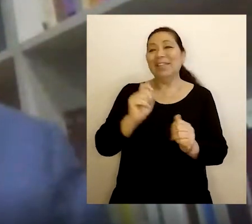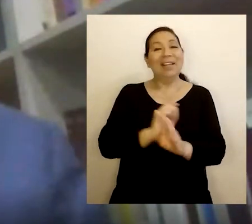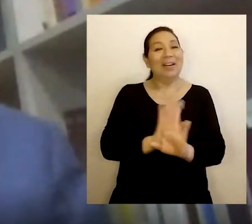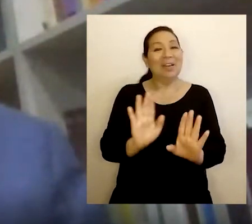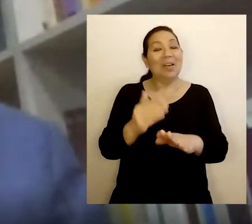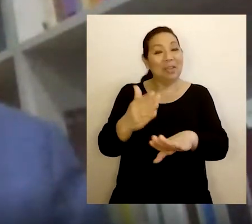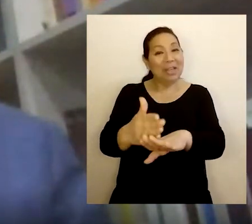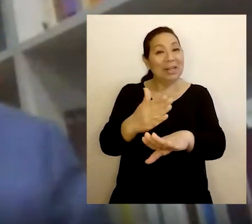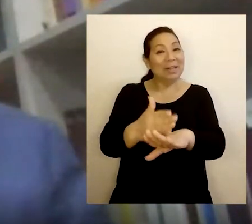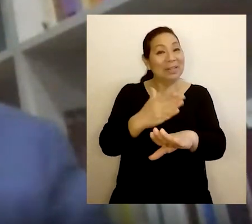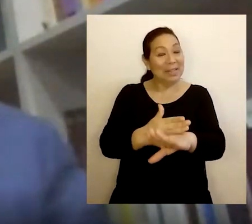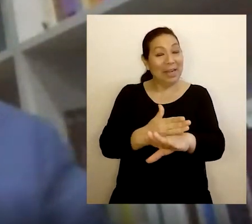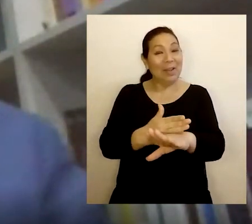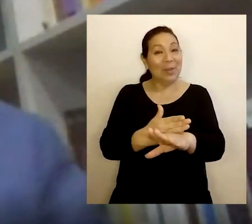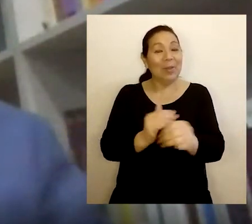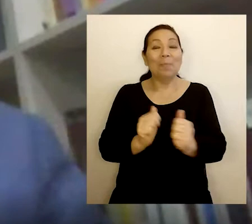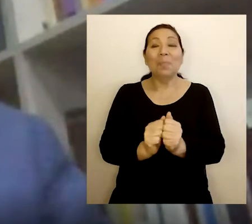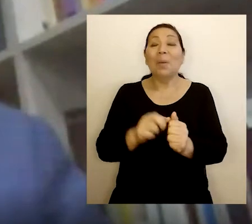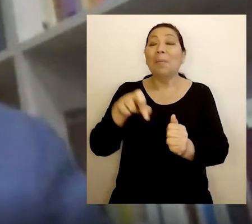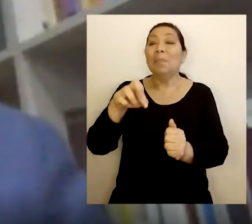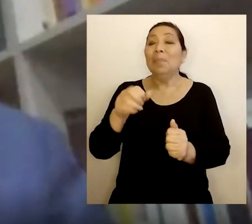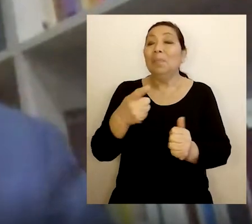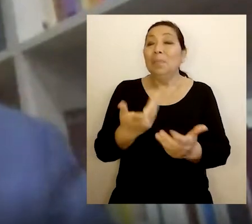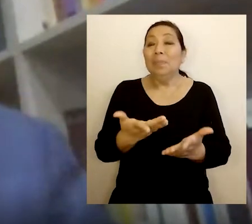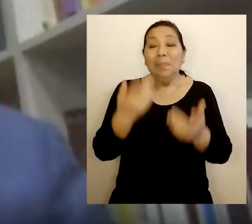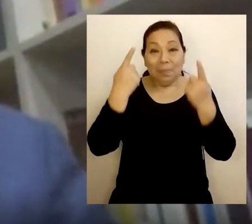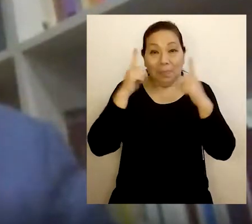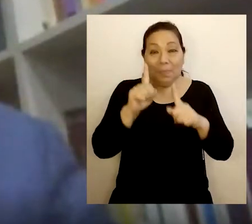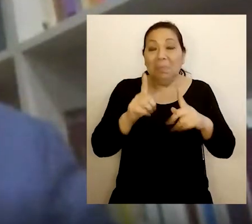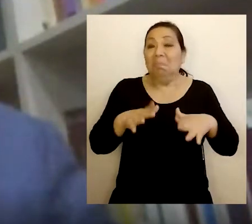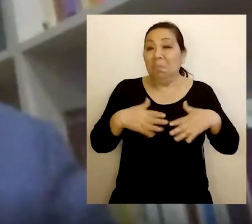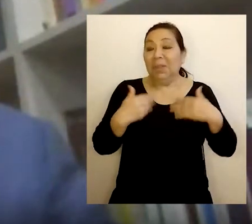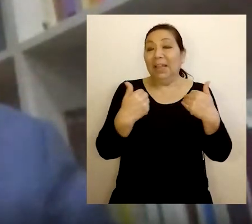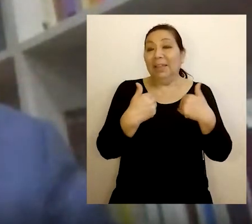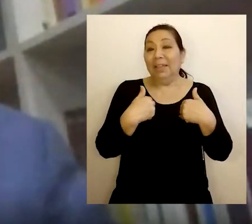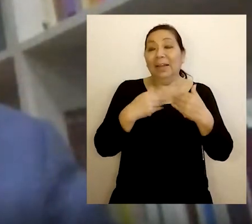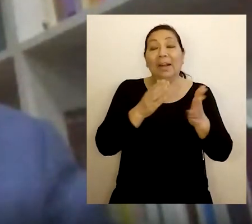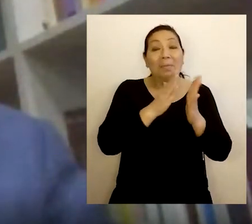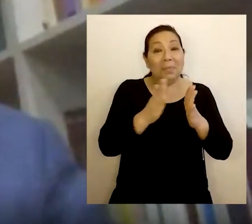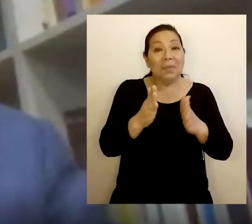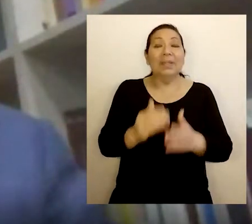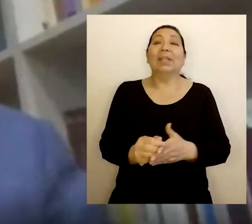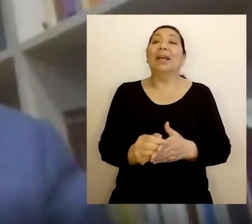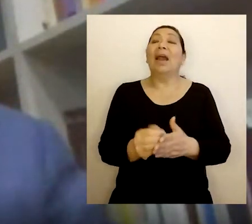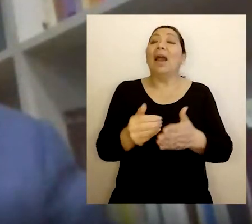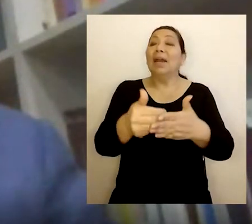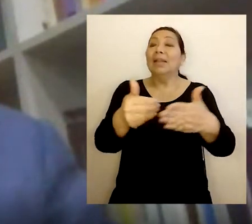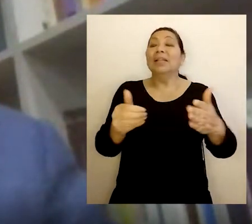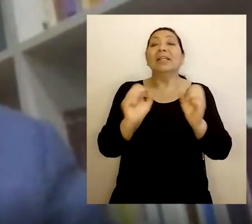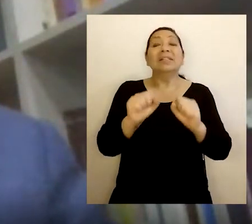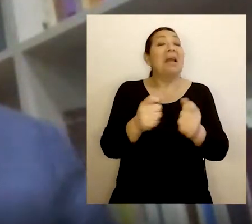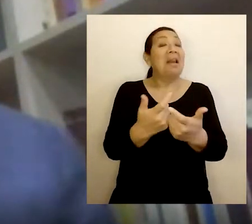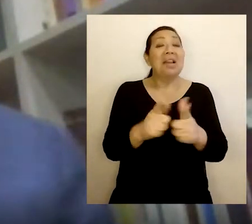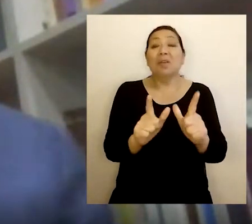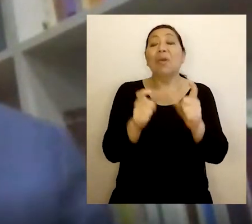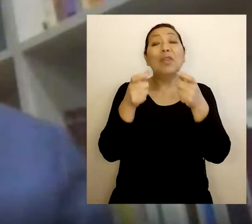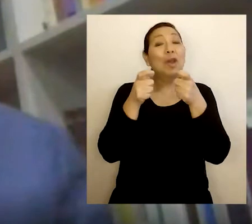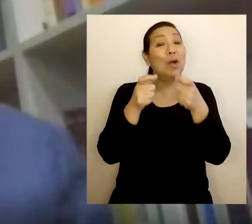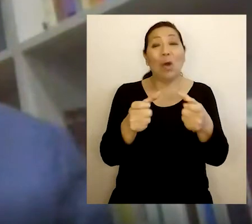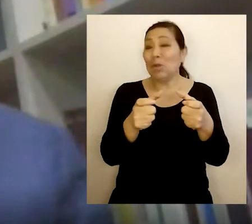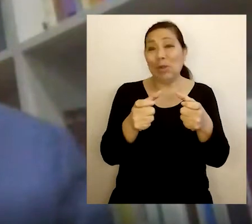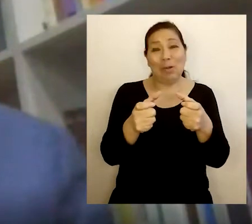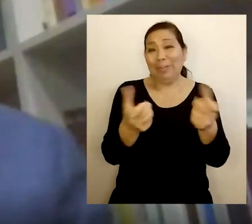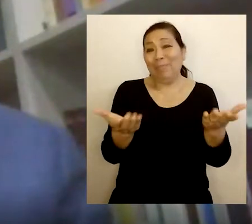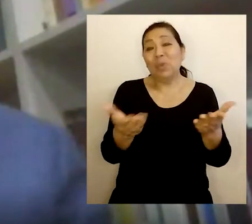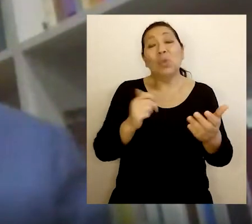lo desarrollado en el proceso penal o el acuerdo que pudiese generarse en la terminación anticipada esté libre de control por